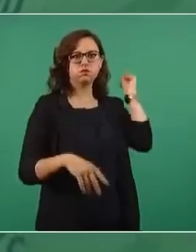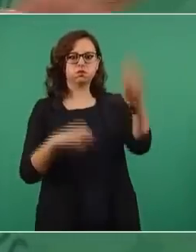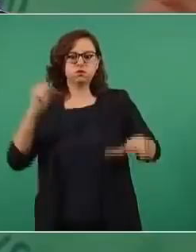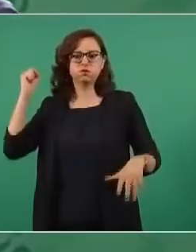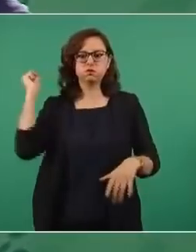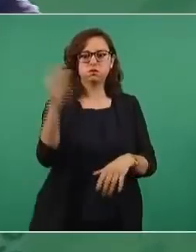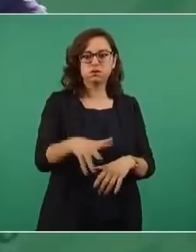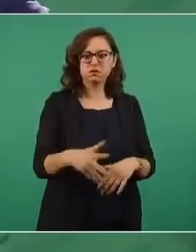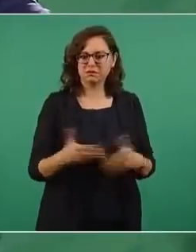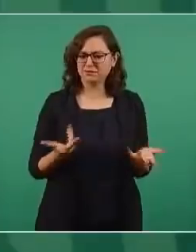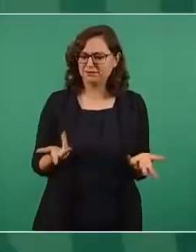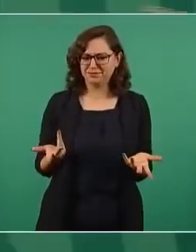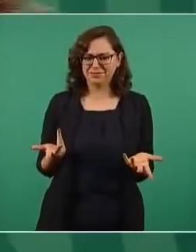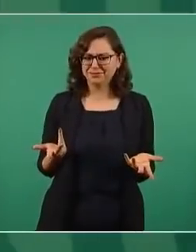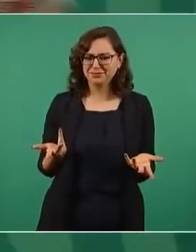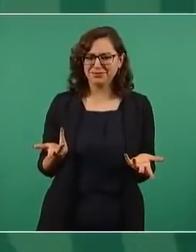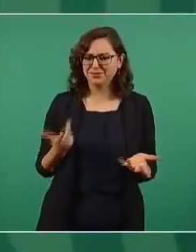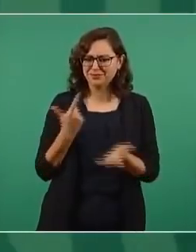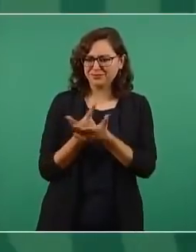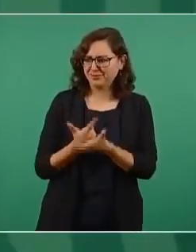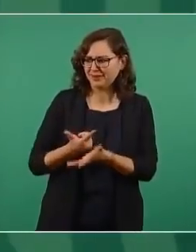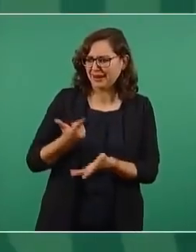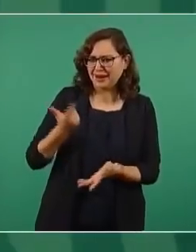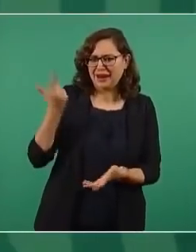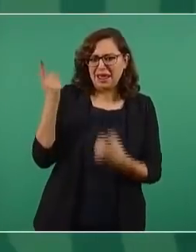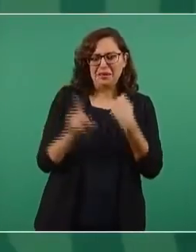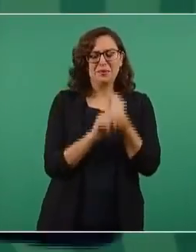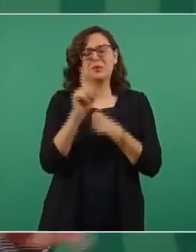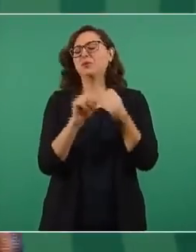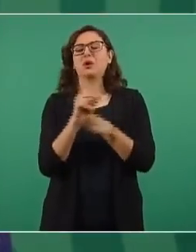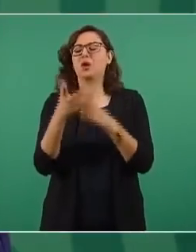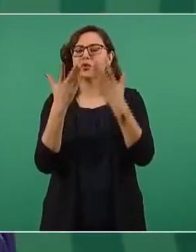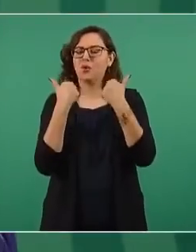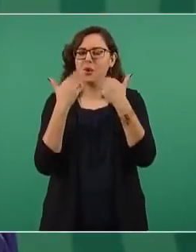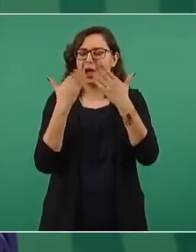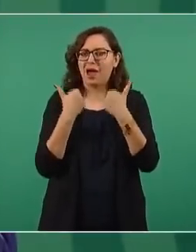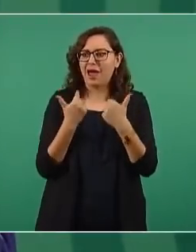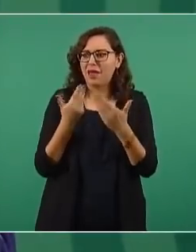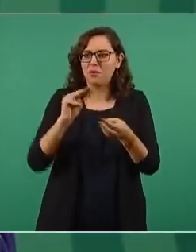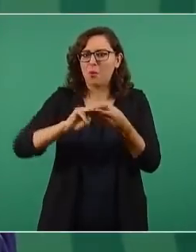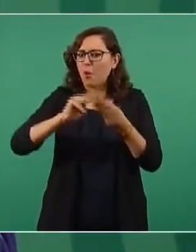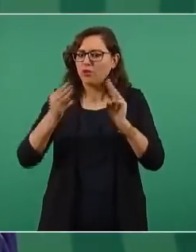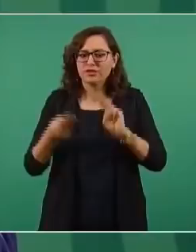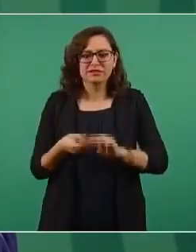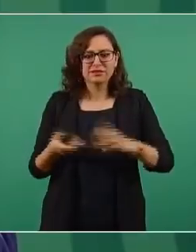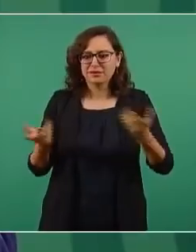O sea, ahí hubo falta de comunicación.